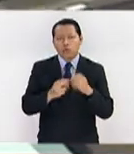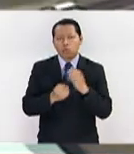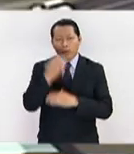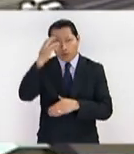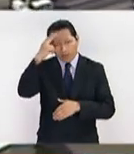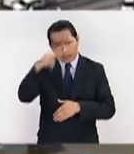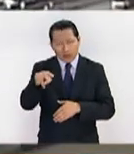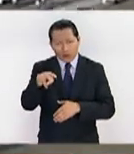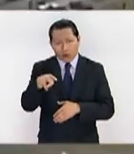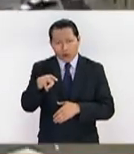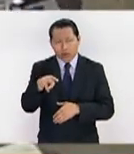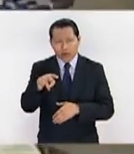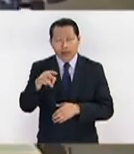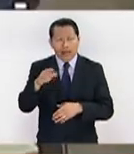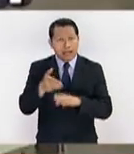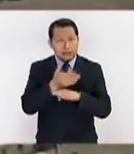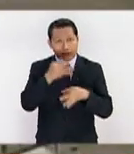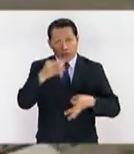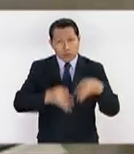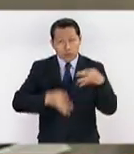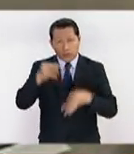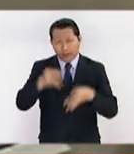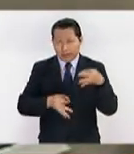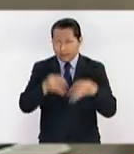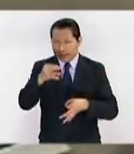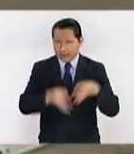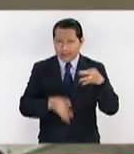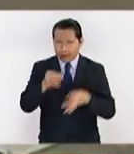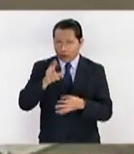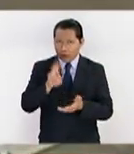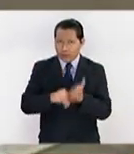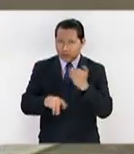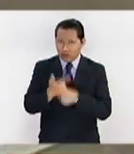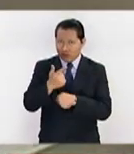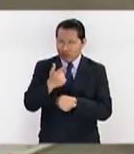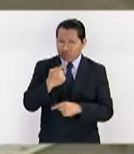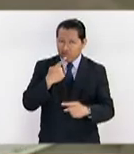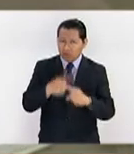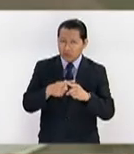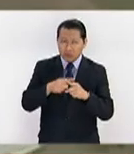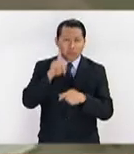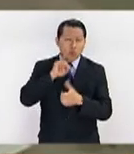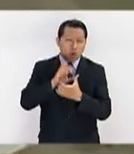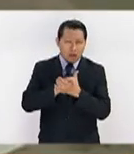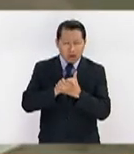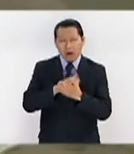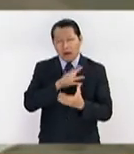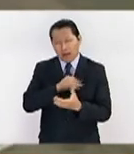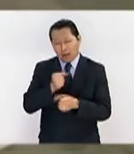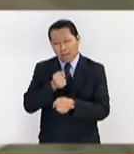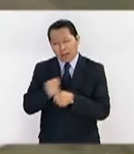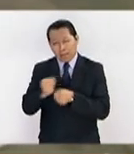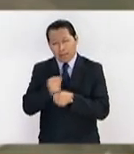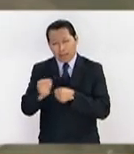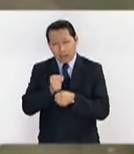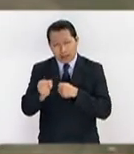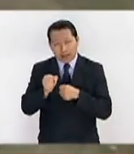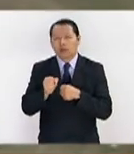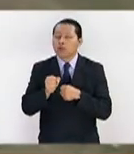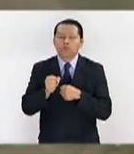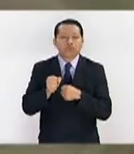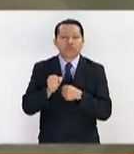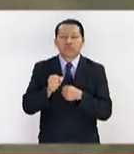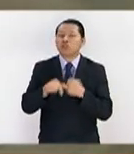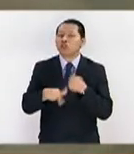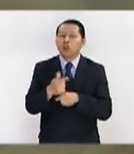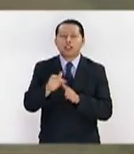México. Fue juzgado en Consejo de Guerra en 2012 por cargos de agredir a su esposa e hijo y fue sentenciado a 12 meses